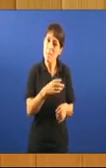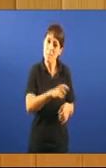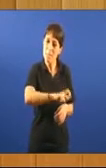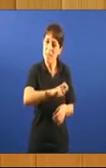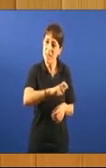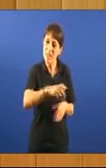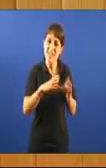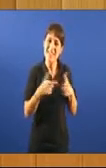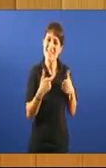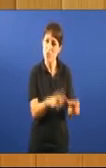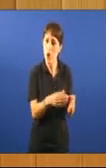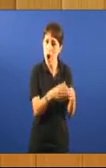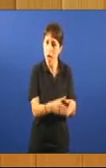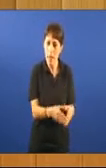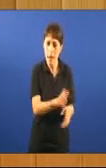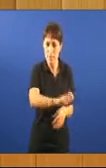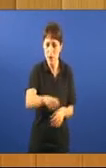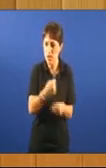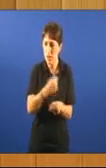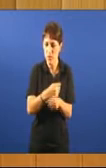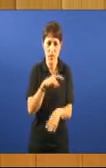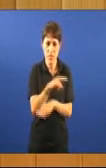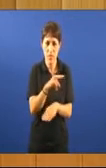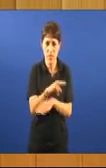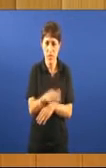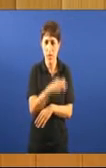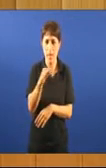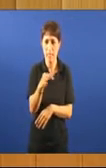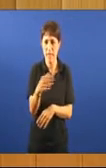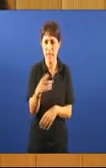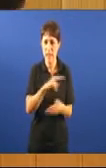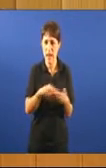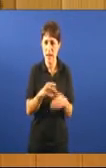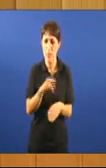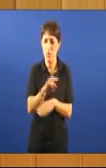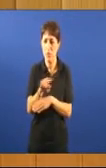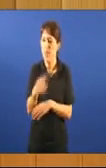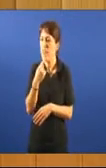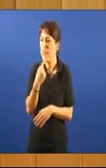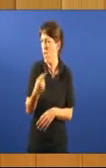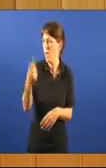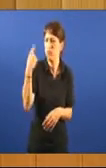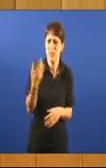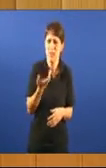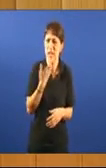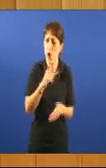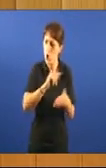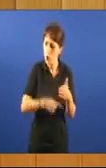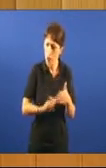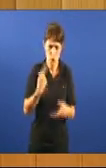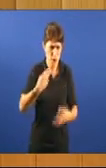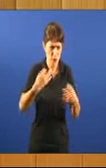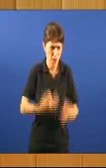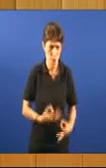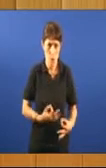a sociedade galega. Vostede dixo que os contratos de Pemex eran firmes e agora sabemos que eso é total e